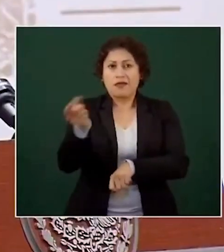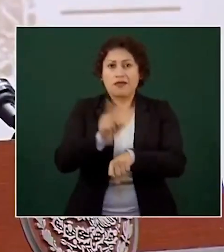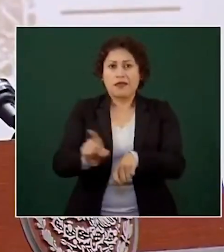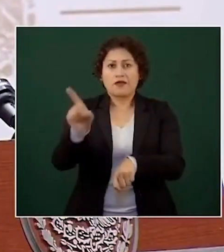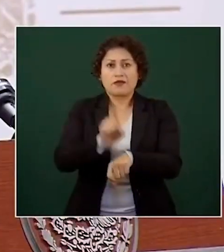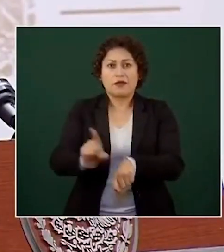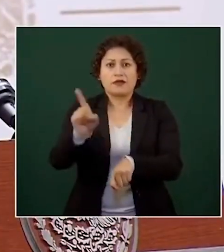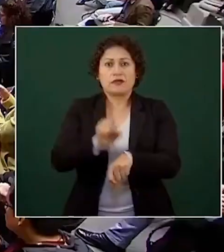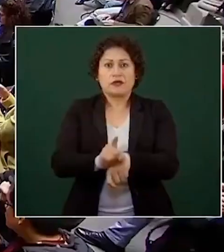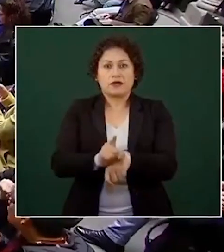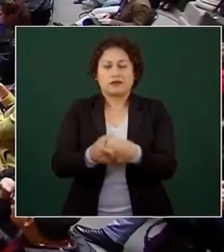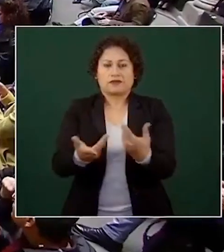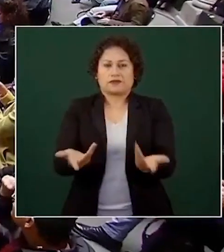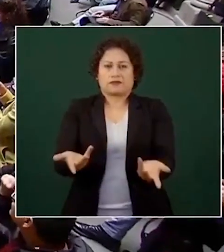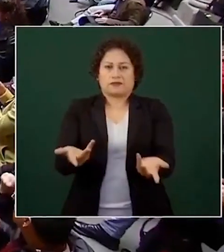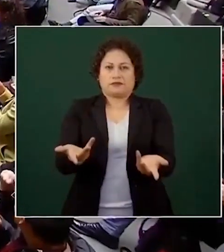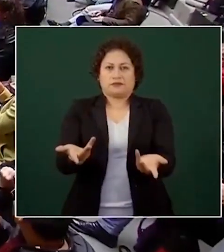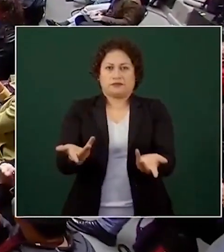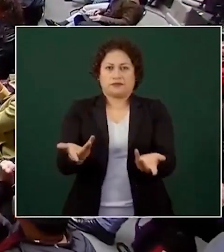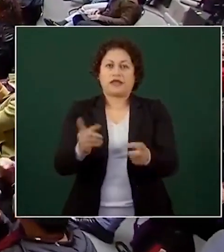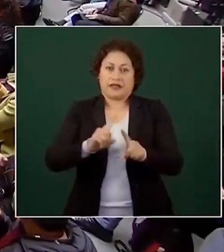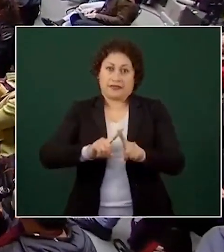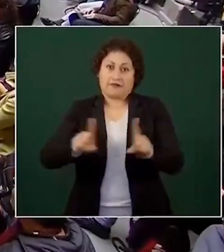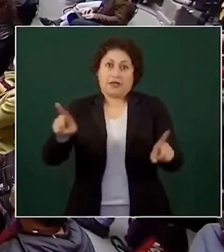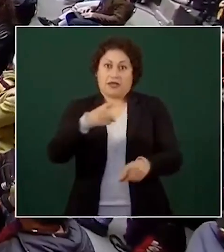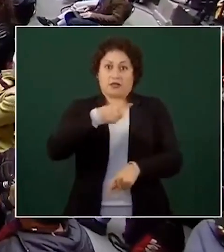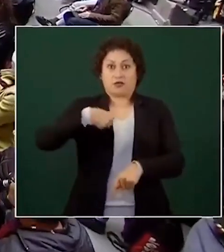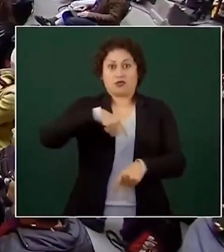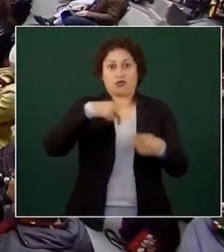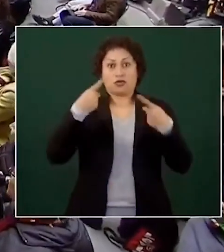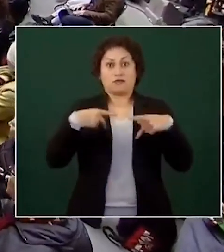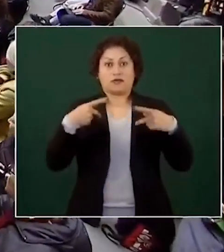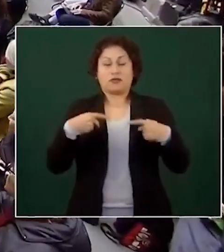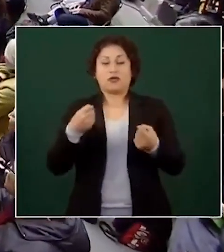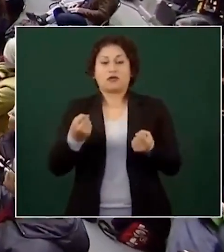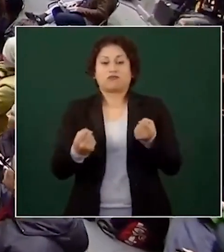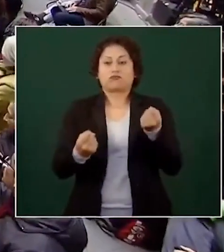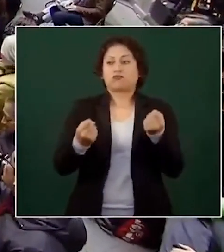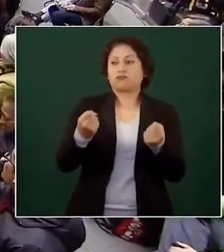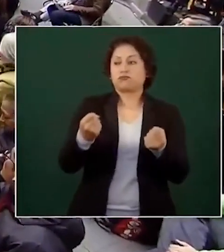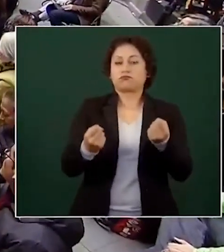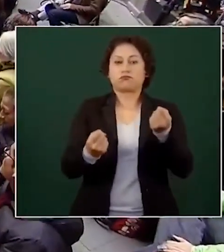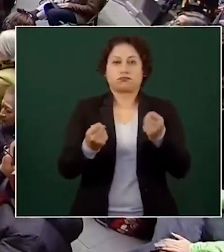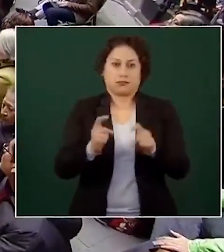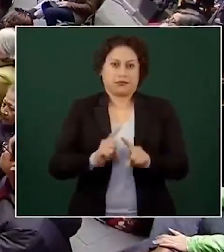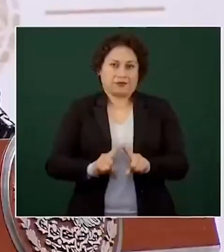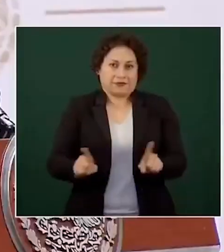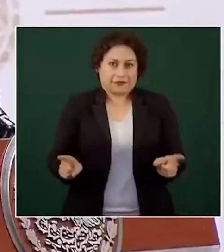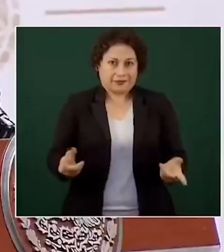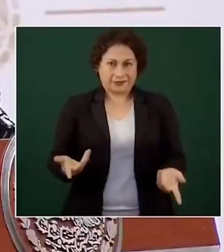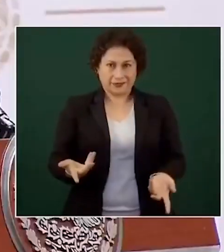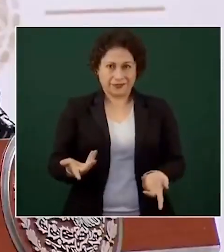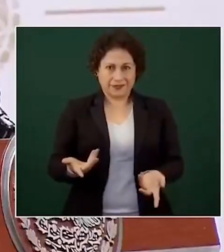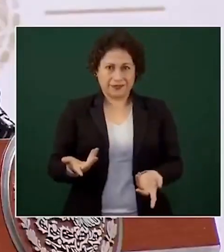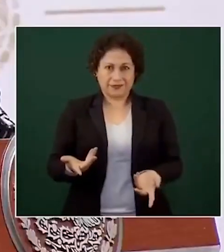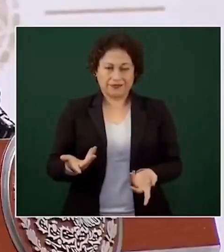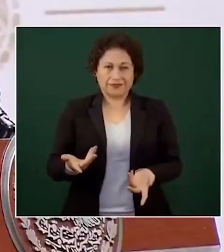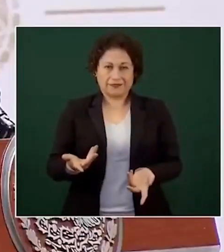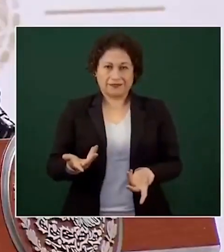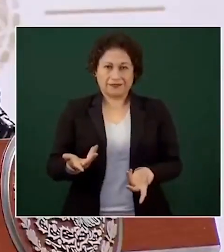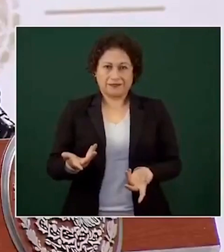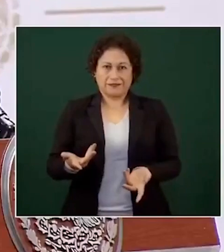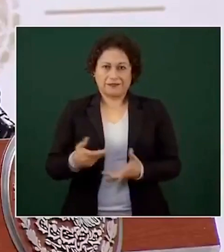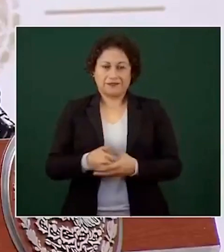Cuestionó y comentó que no descarta que el conservadurismo esté detrás. Por medio de Twitter, Gómez Leyva cuestionó la respuesta de López